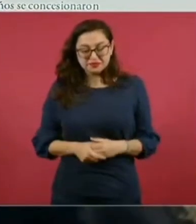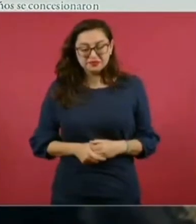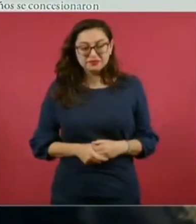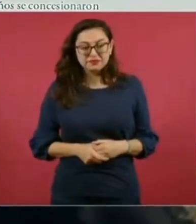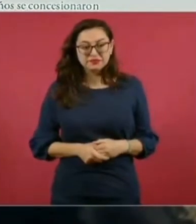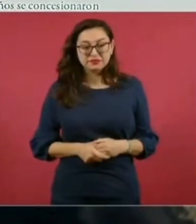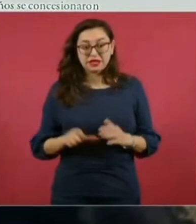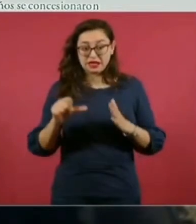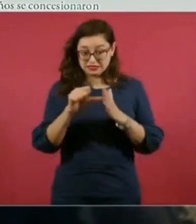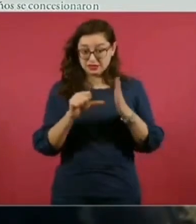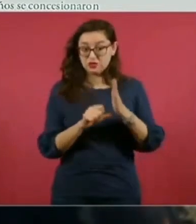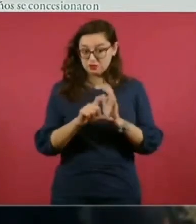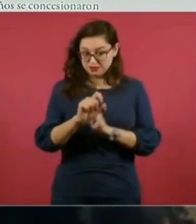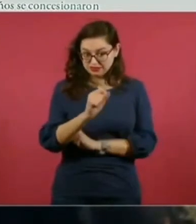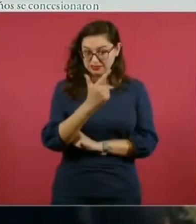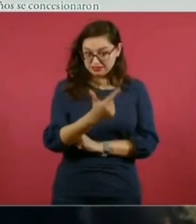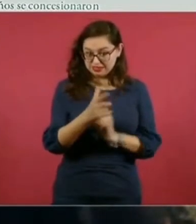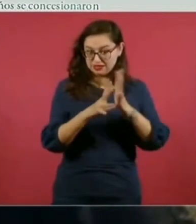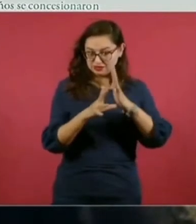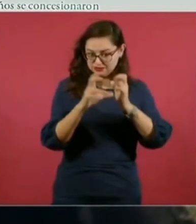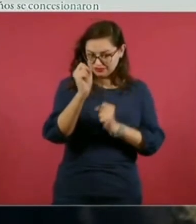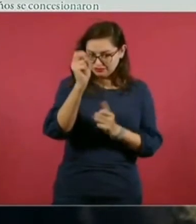modificando el 27